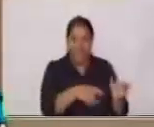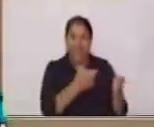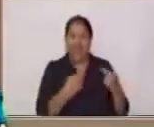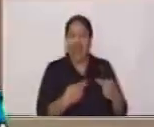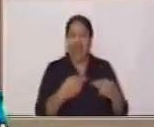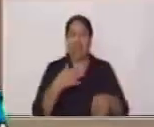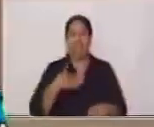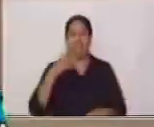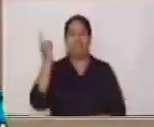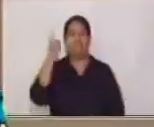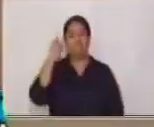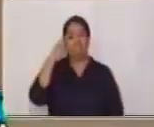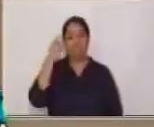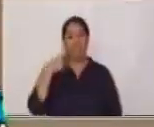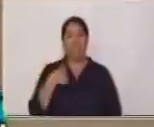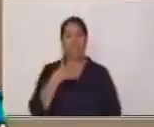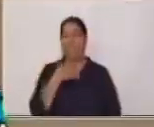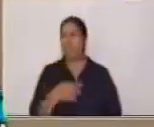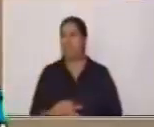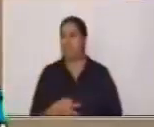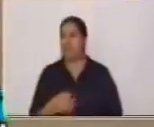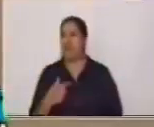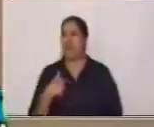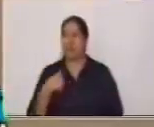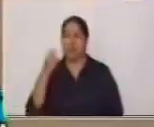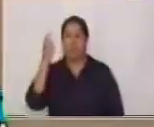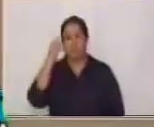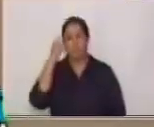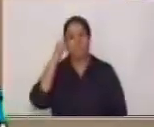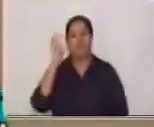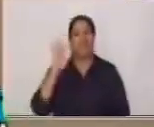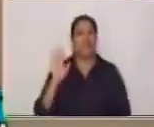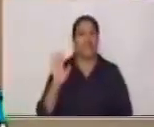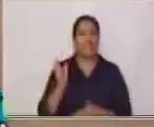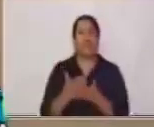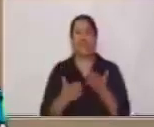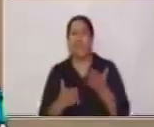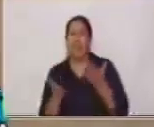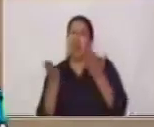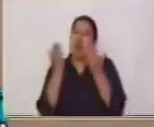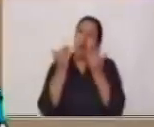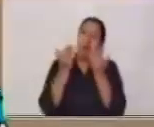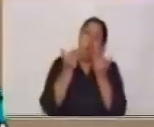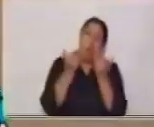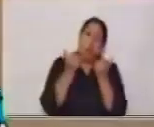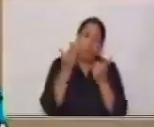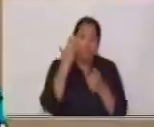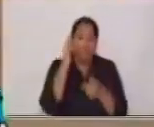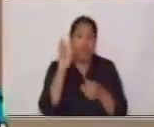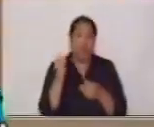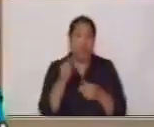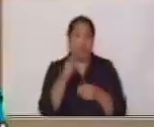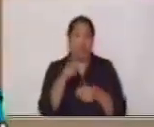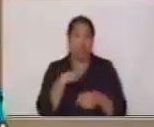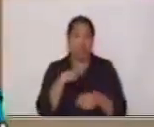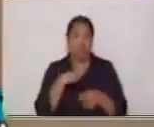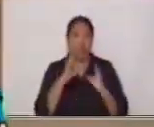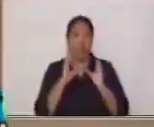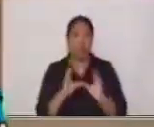pensamientos. Les soy sincera, pensé que iba a ser algo de comer, porque me dijeron que tuviera mucho